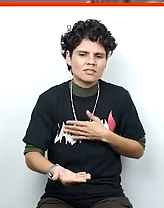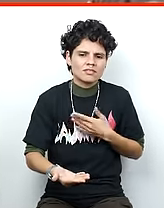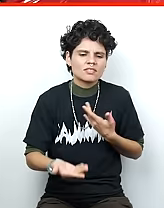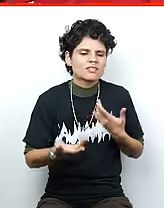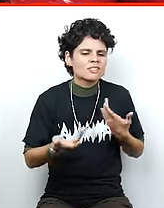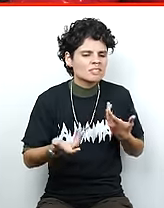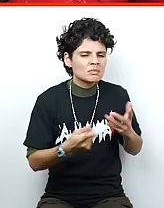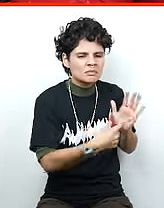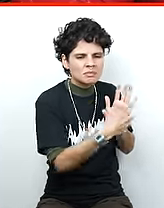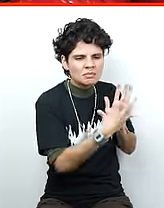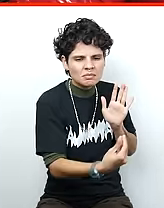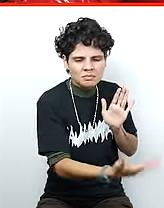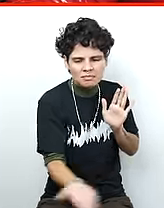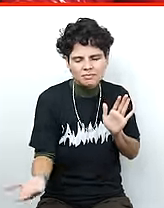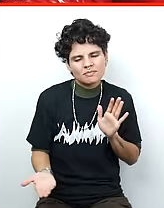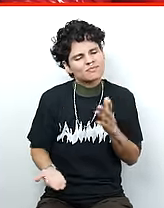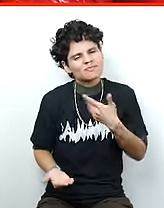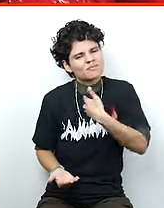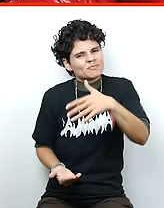apura pescar tiempo. Sí, yo.